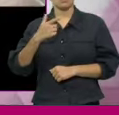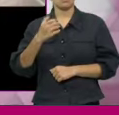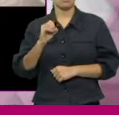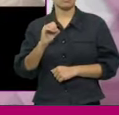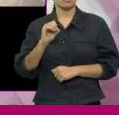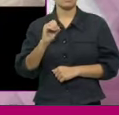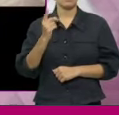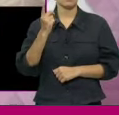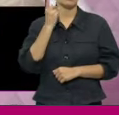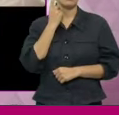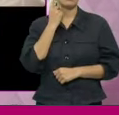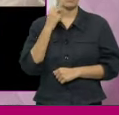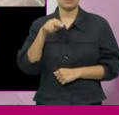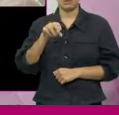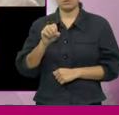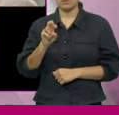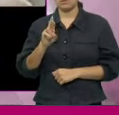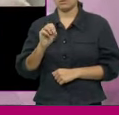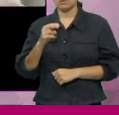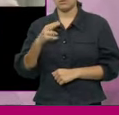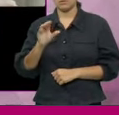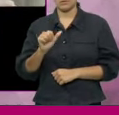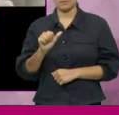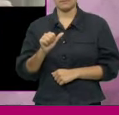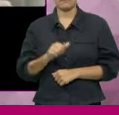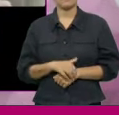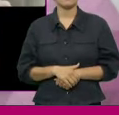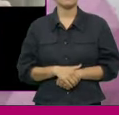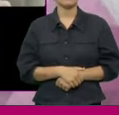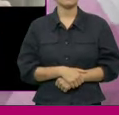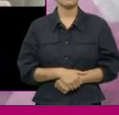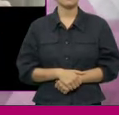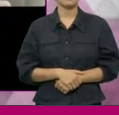Diputado José Gerardo Fernández Noroña.